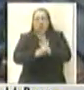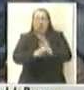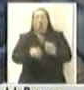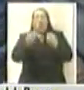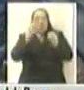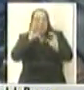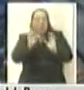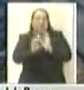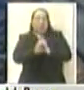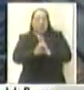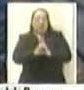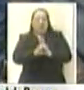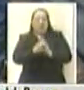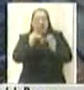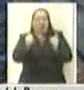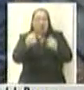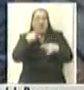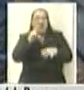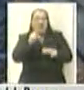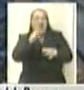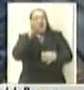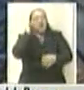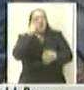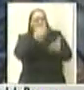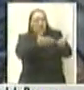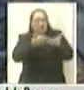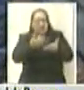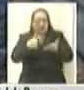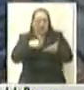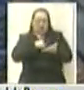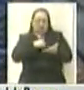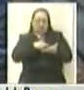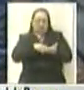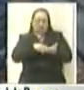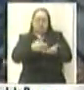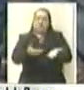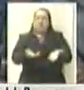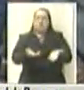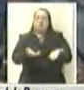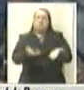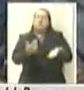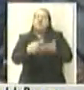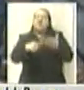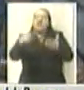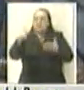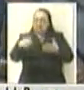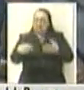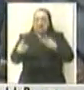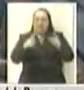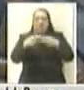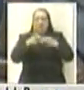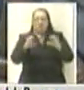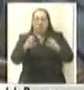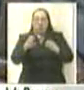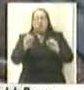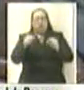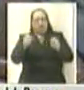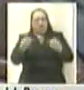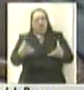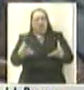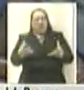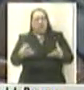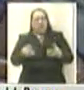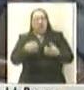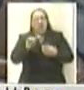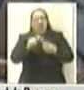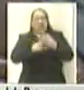por ejemplo el fallo que acaban de expedir, que a nosotros nos parece cuestionable y que requiere un debate público, por supuesto, señor.